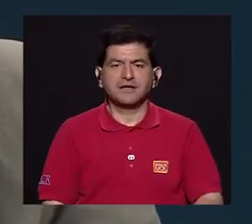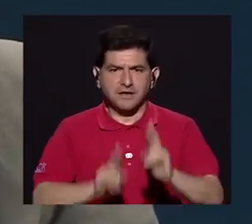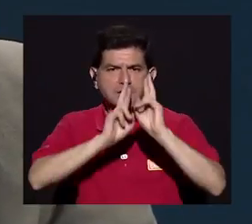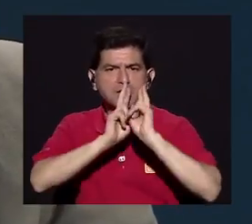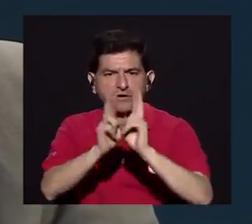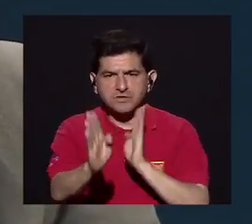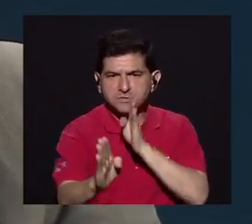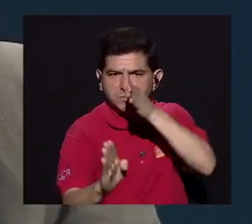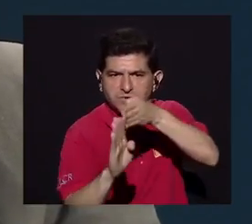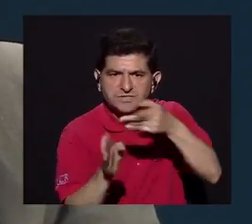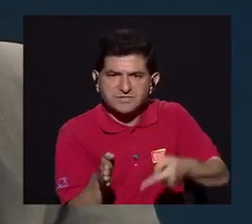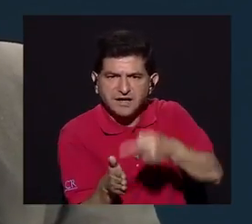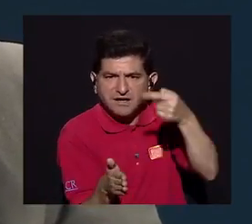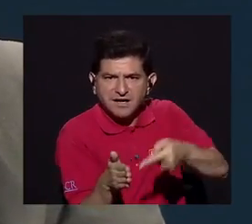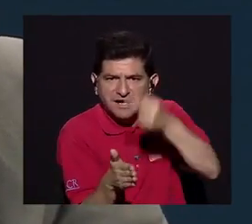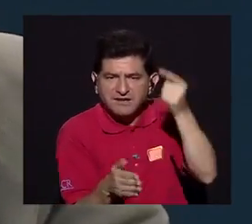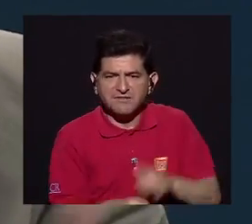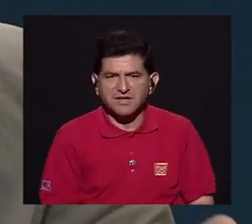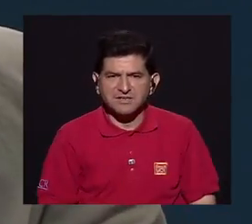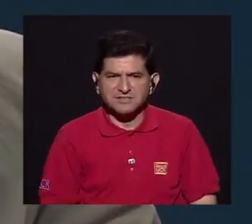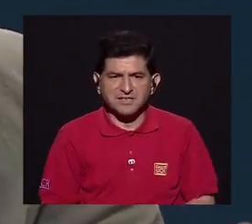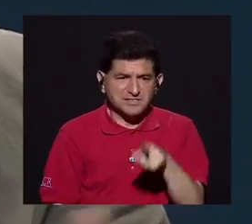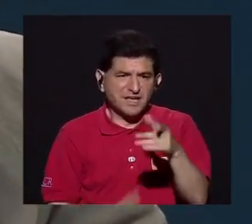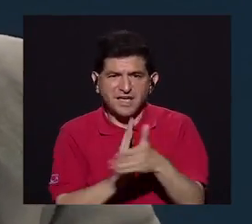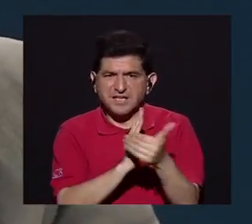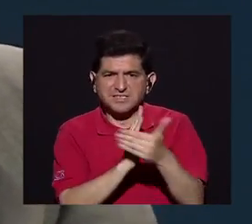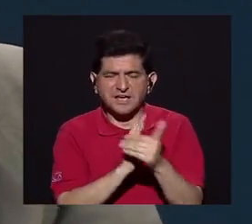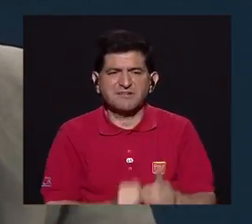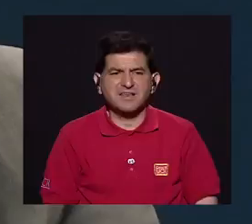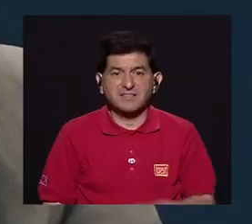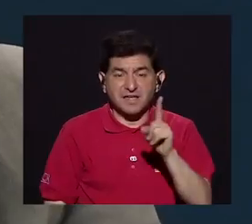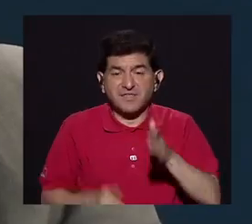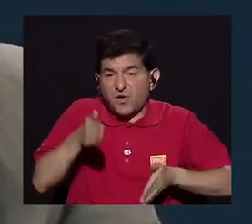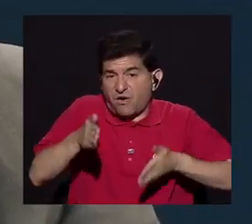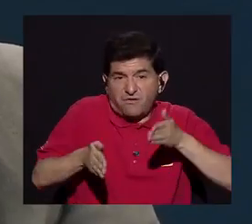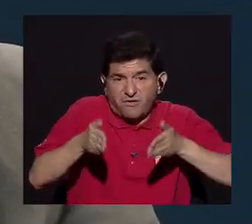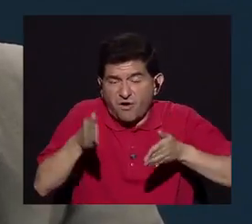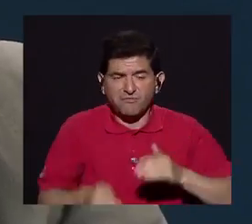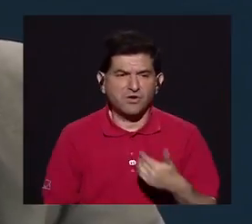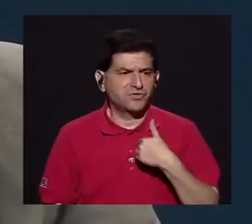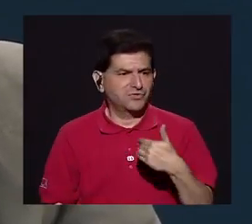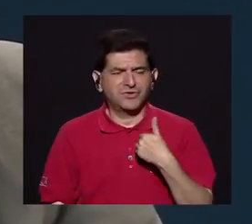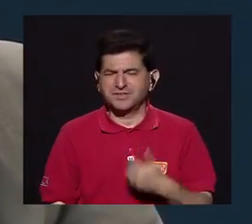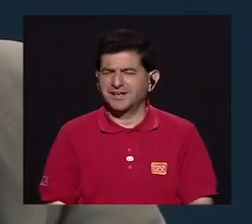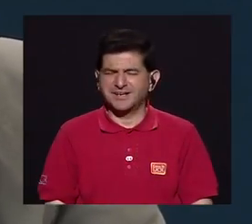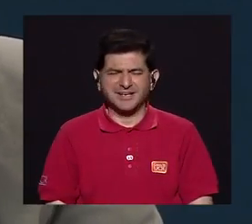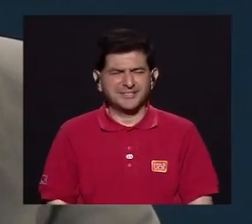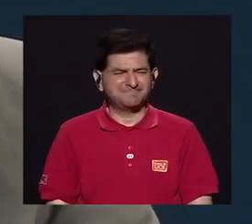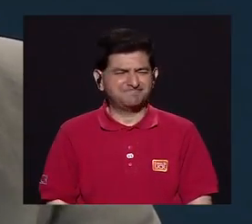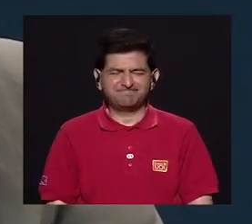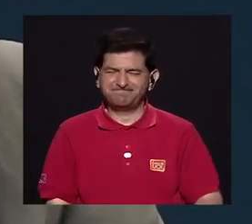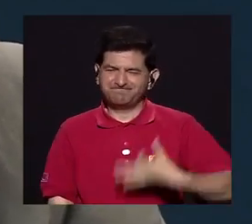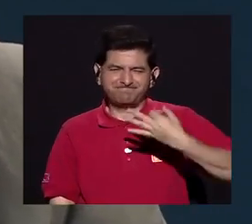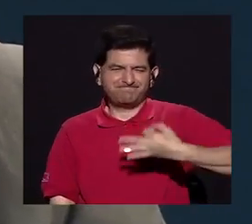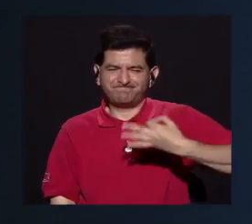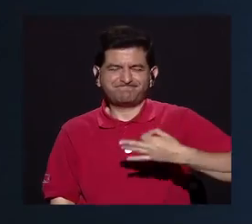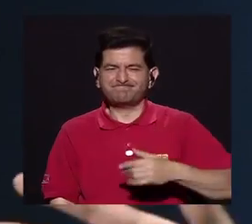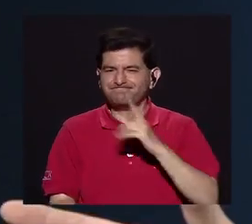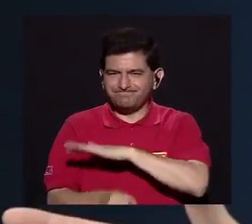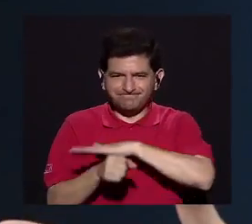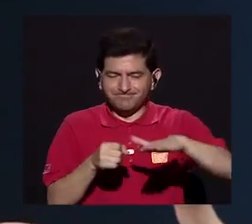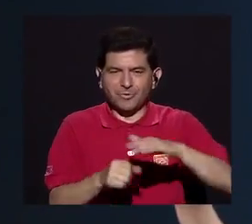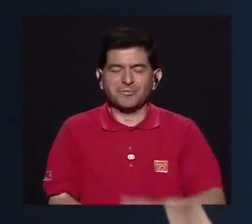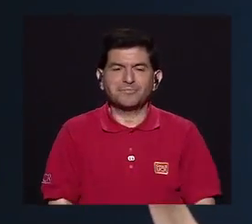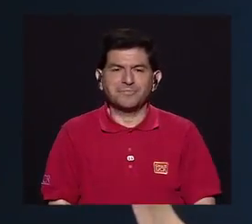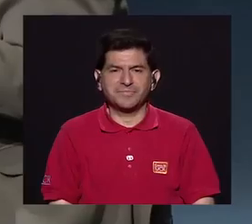las respuestas, porque hay veces que esas capacidades de los robots no tienen la autenticidad suficiente. Así es. Un